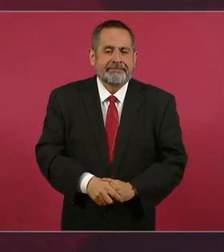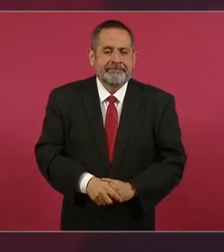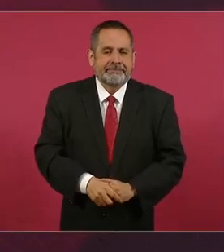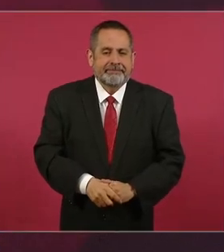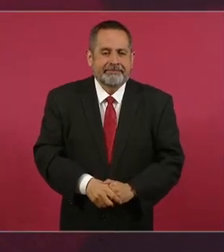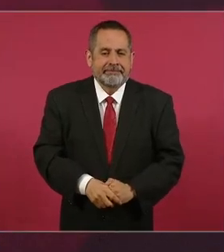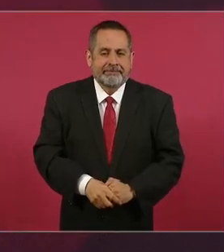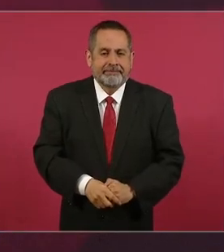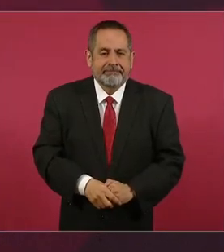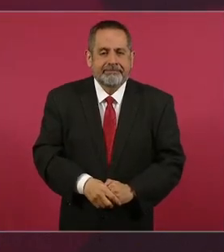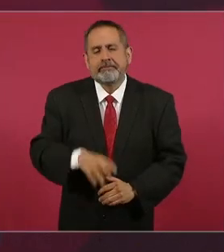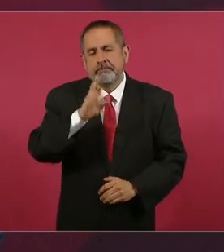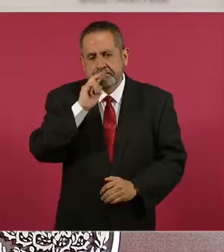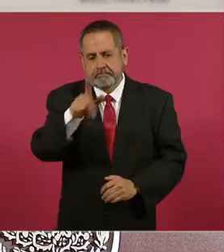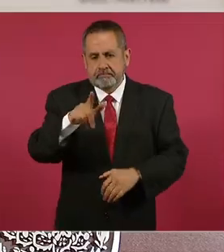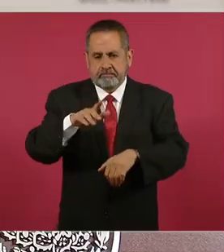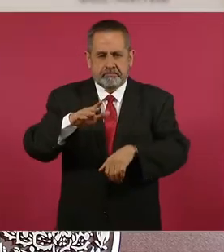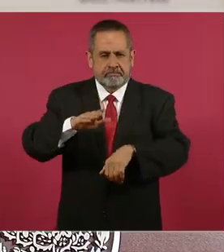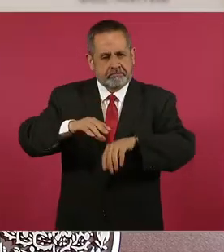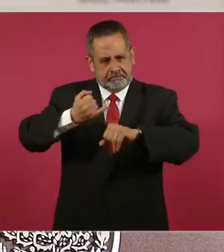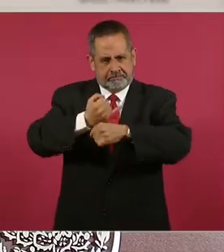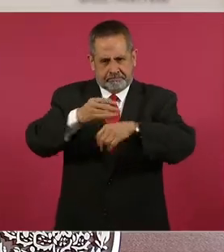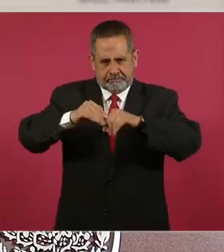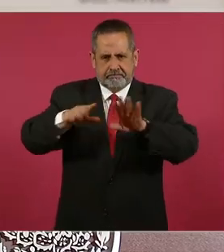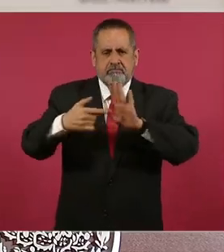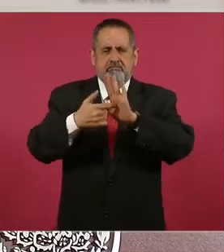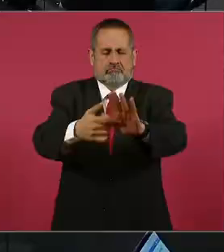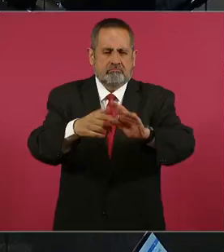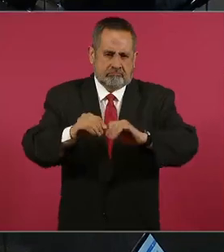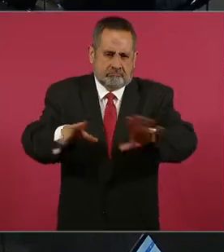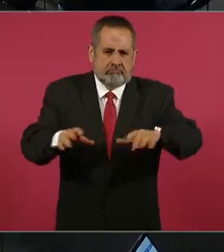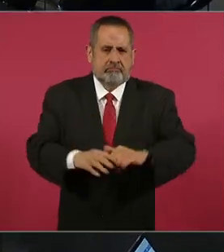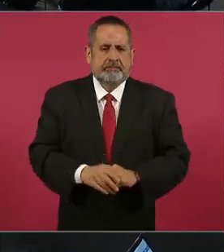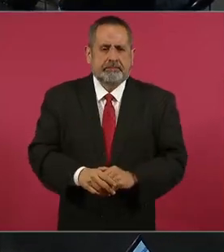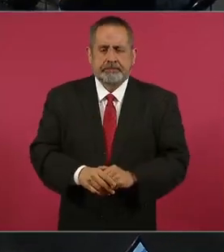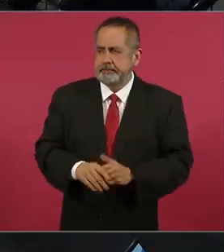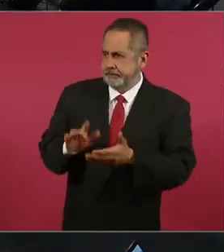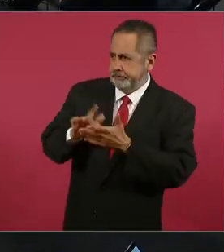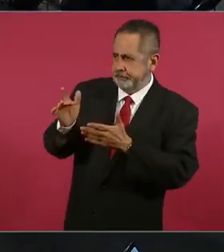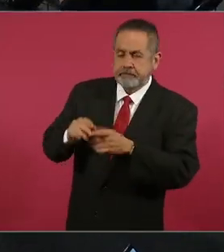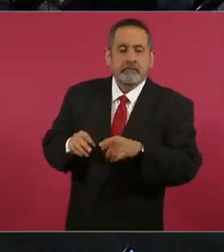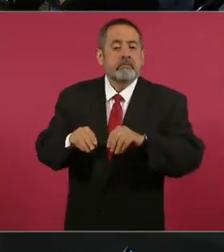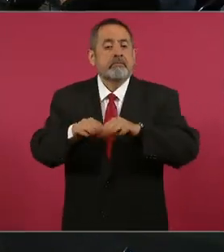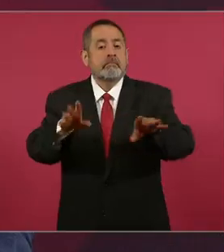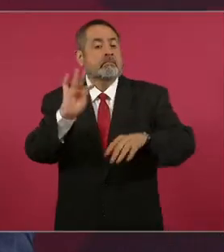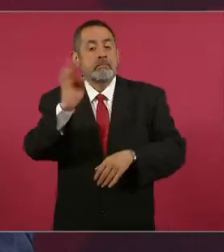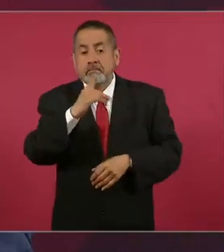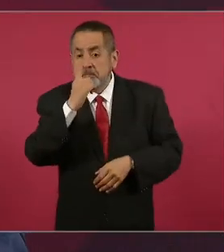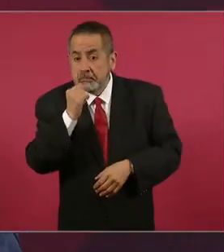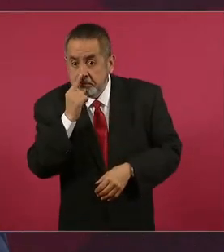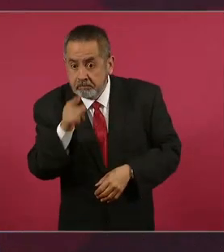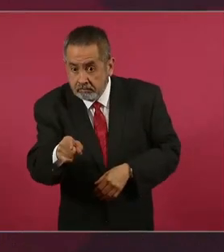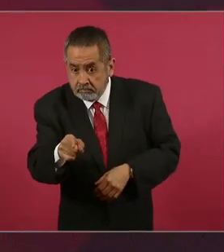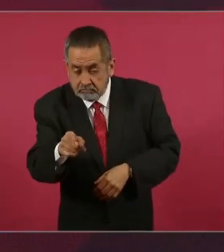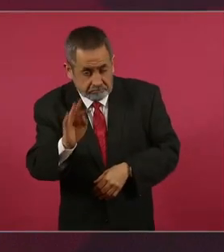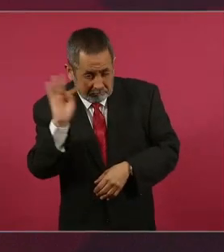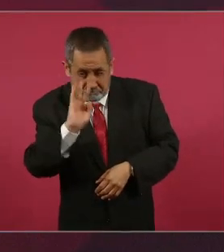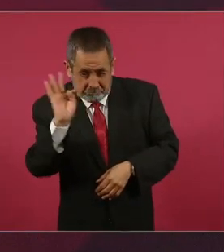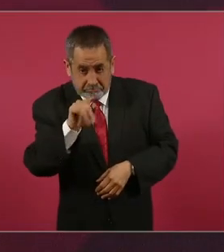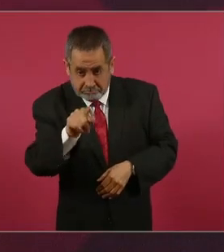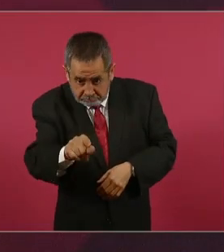Pues mejor vamos a informar. ¿Sí? Así es, presidente. Y si fueron los policías, se dice,